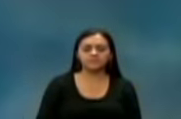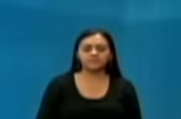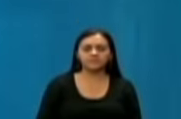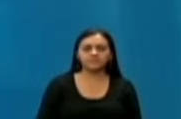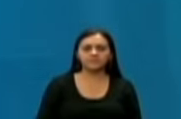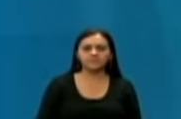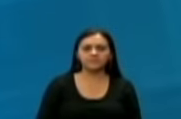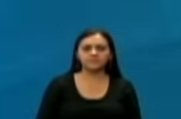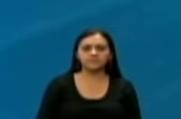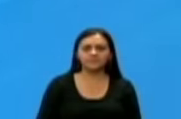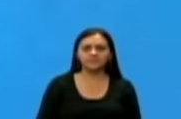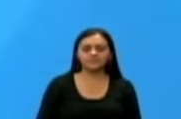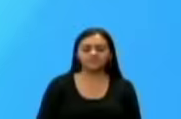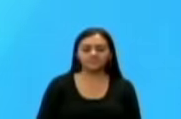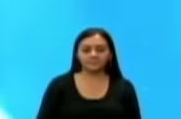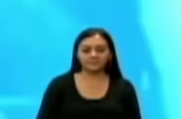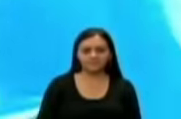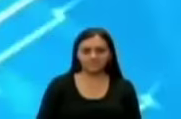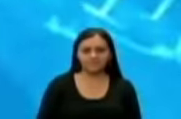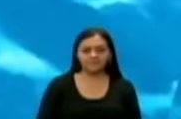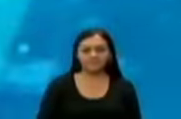Para.